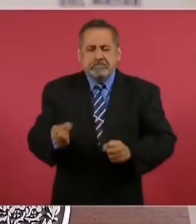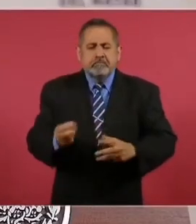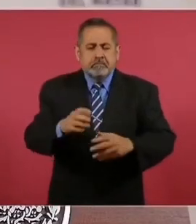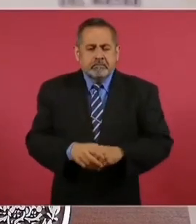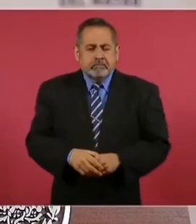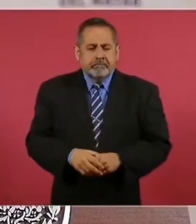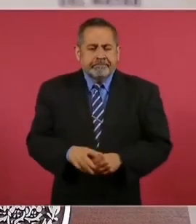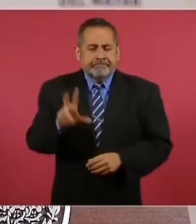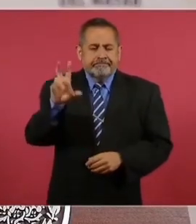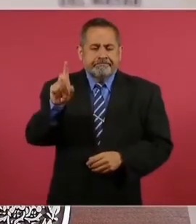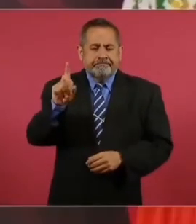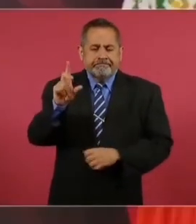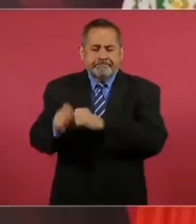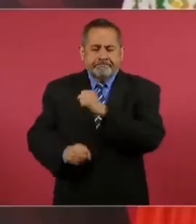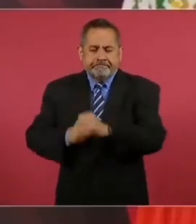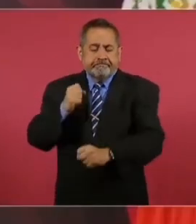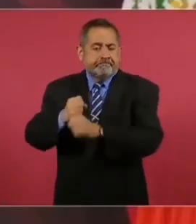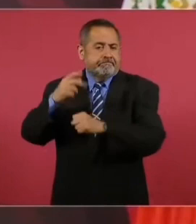tres